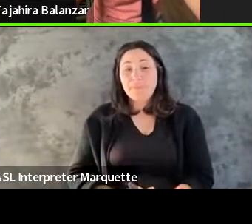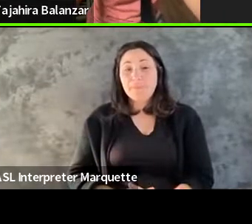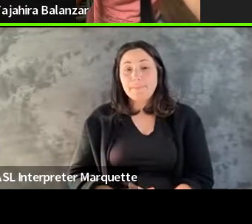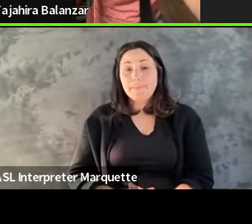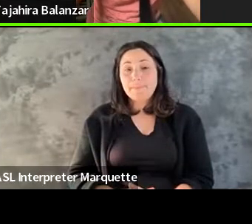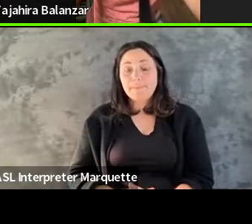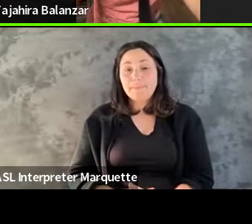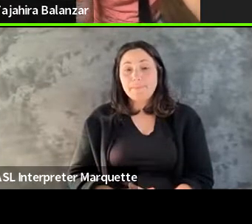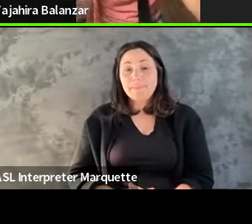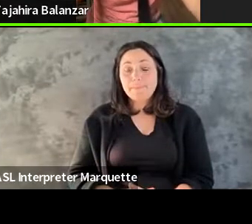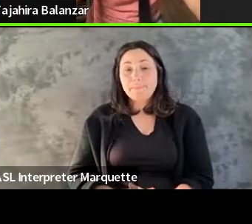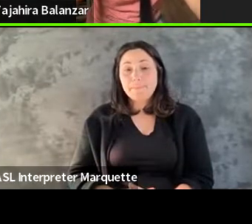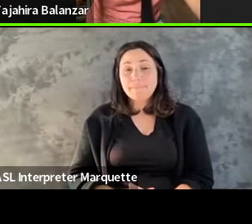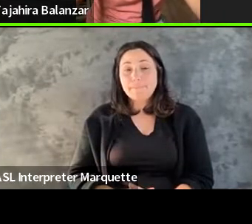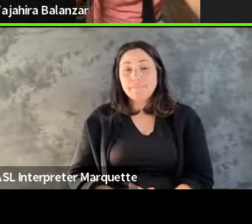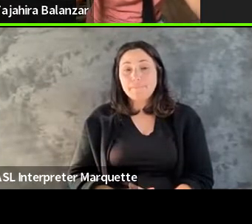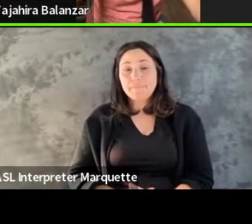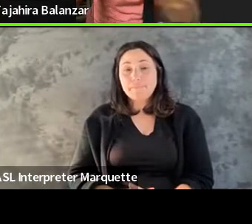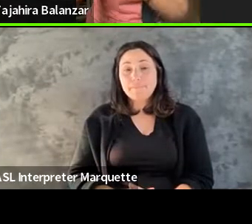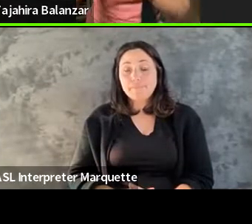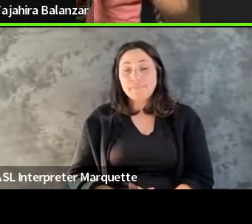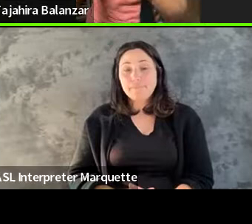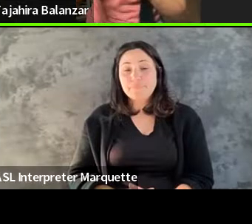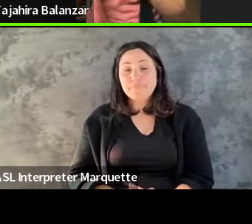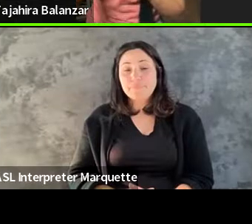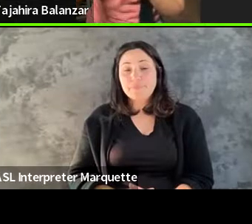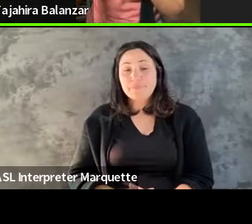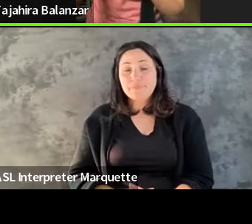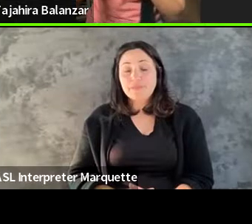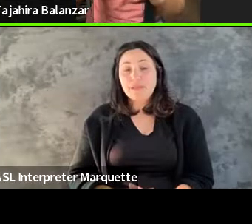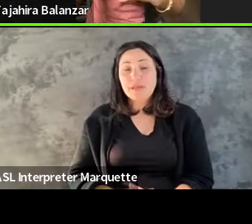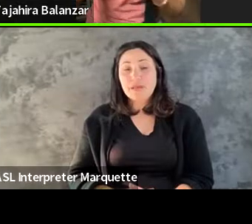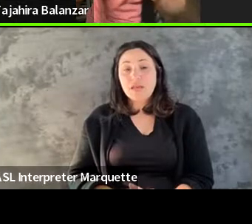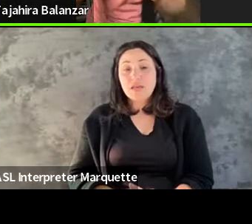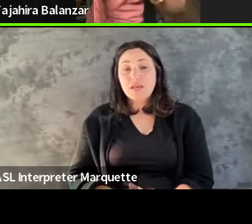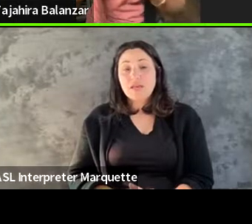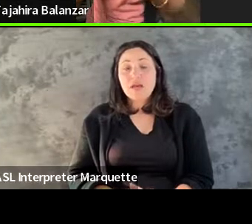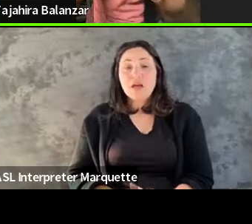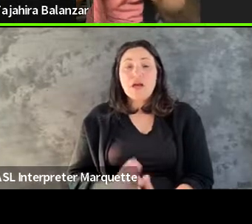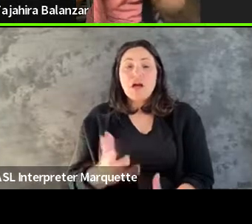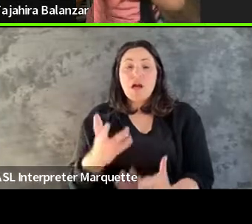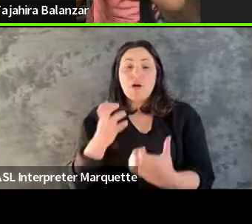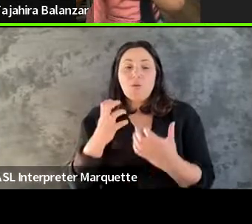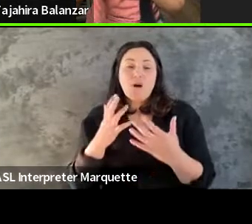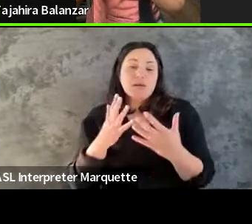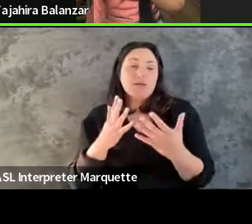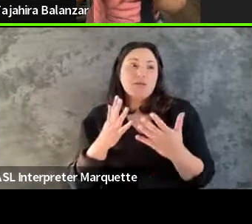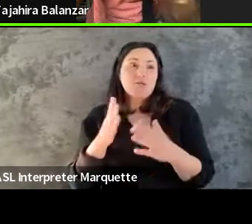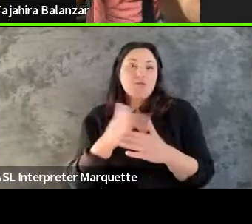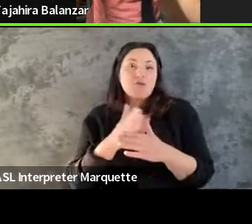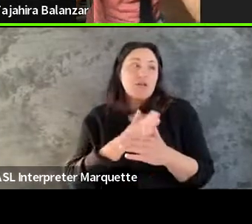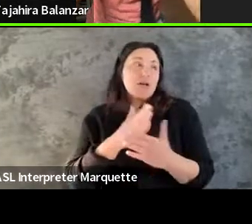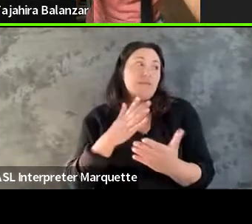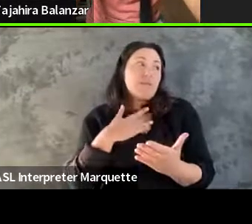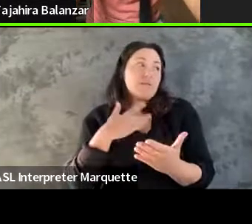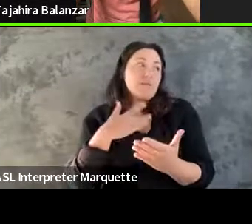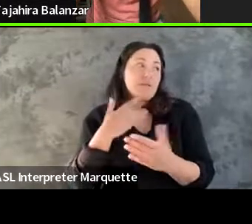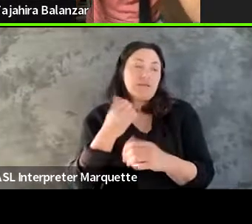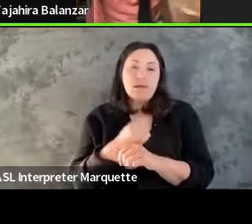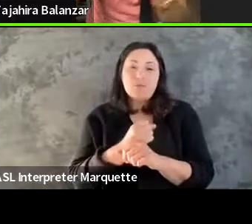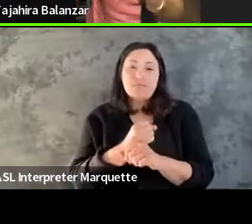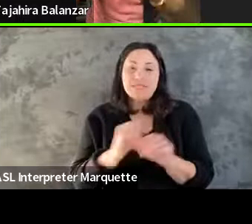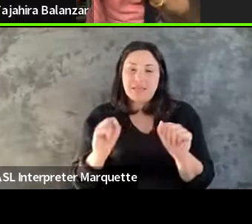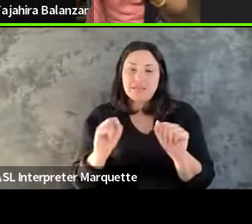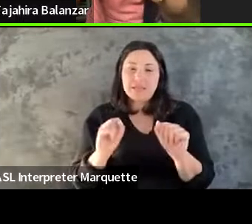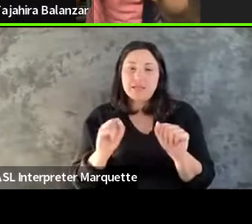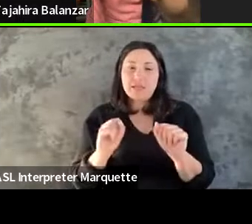señor David compartía sobre la seguridad. Para mí, que siempre lo he dicho yo